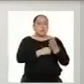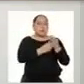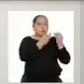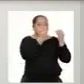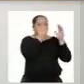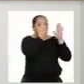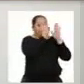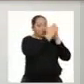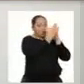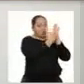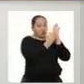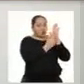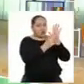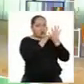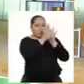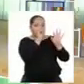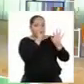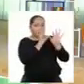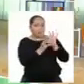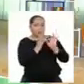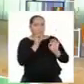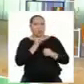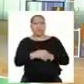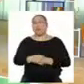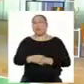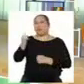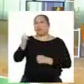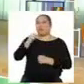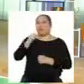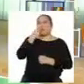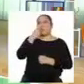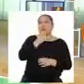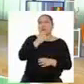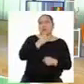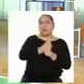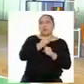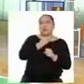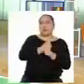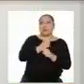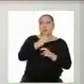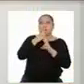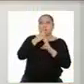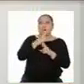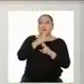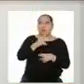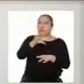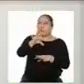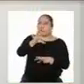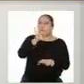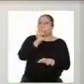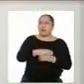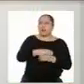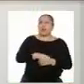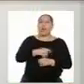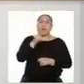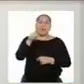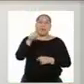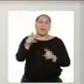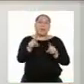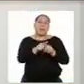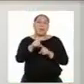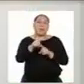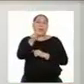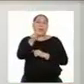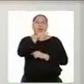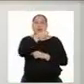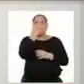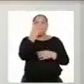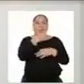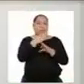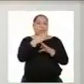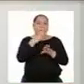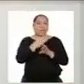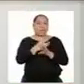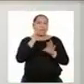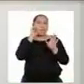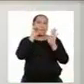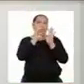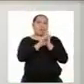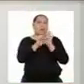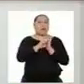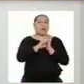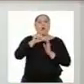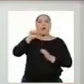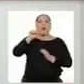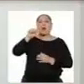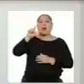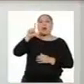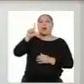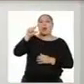que tenemos que ir seleccionando. Sí, pues, fue una chambaza llegar al resultado. Por eso existen otras alternativas, como la